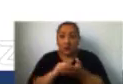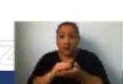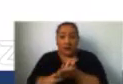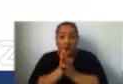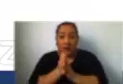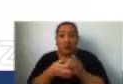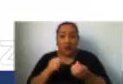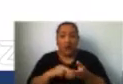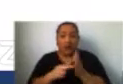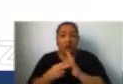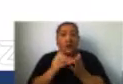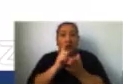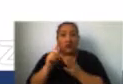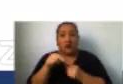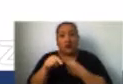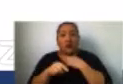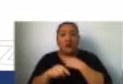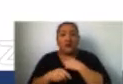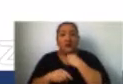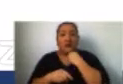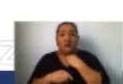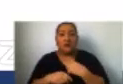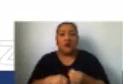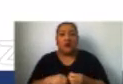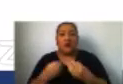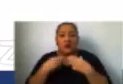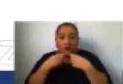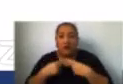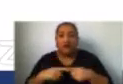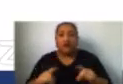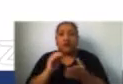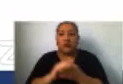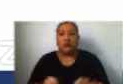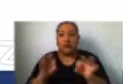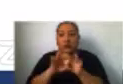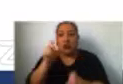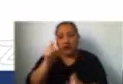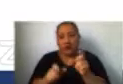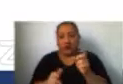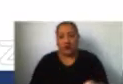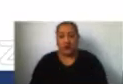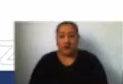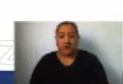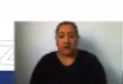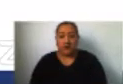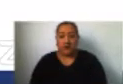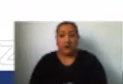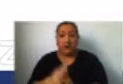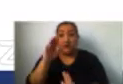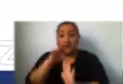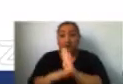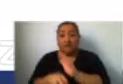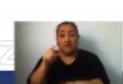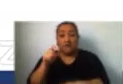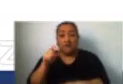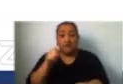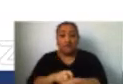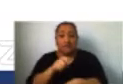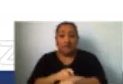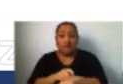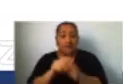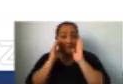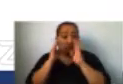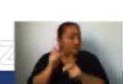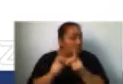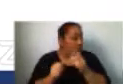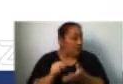una disposición de este tipo fomenta la aglomeración de personas. Menor tiempo de atención al público genera